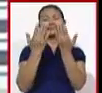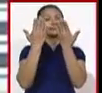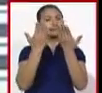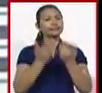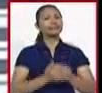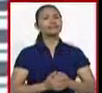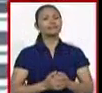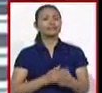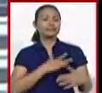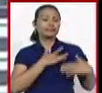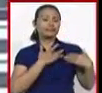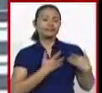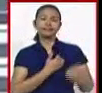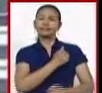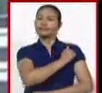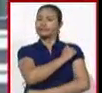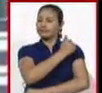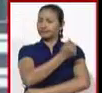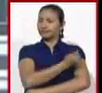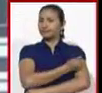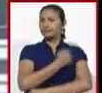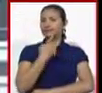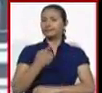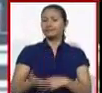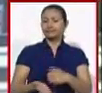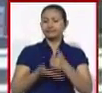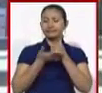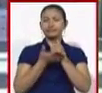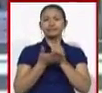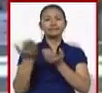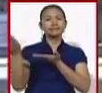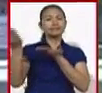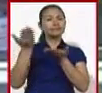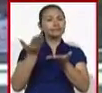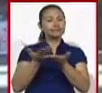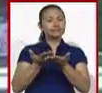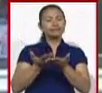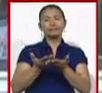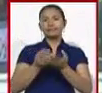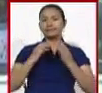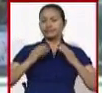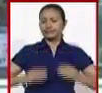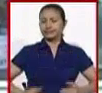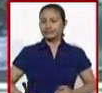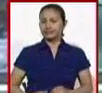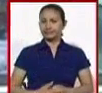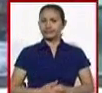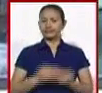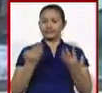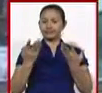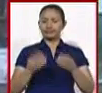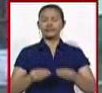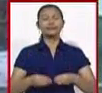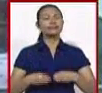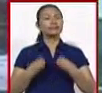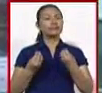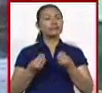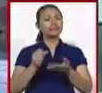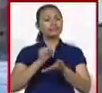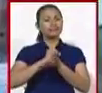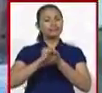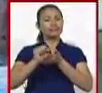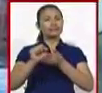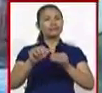embarga, apelan al corazón de autoridades gubernamentales que coadyuven en la repatriación del joven victimado en Argentina, a quien esperan darle una